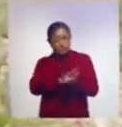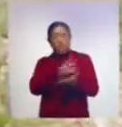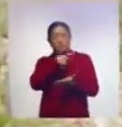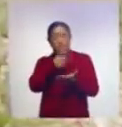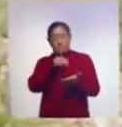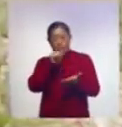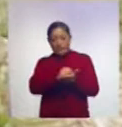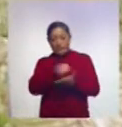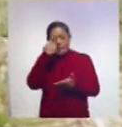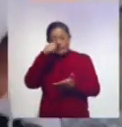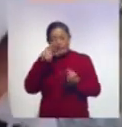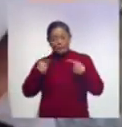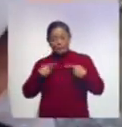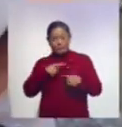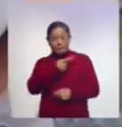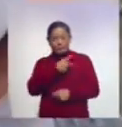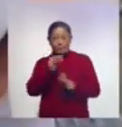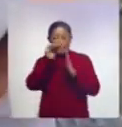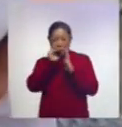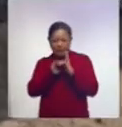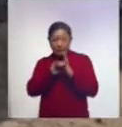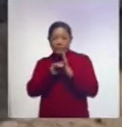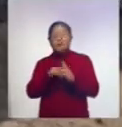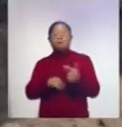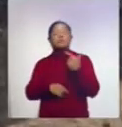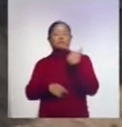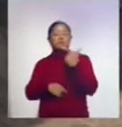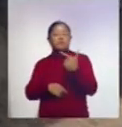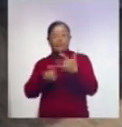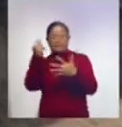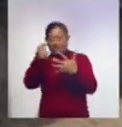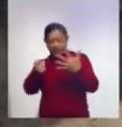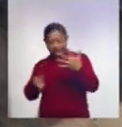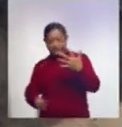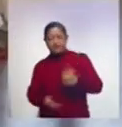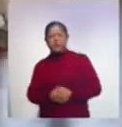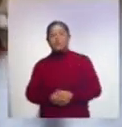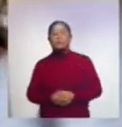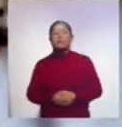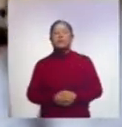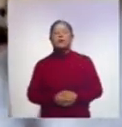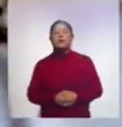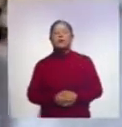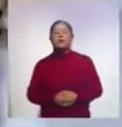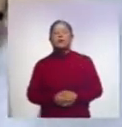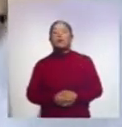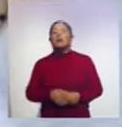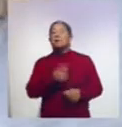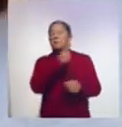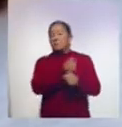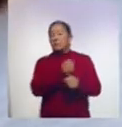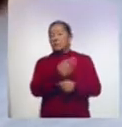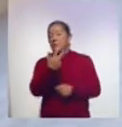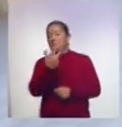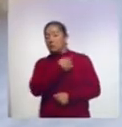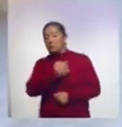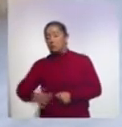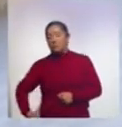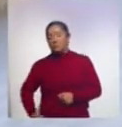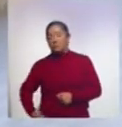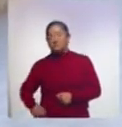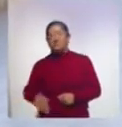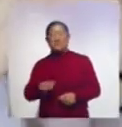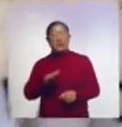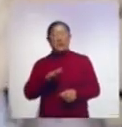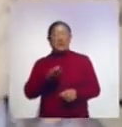la pobreza extrema al mínimo por medio de 7 componentes y que, en una primera fase, se implementa en 13 municipios que concentran